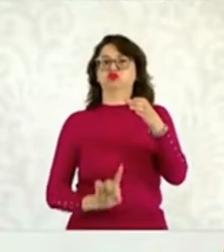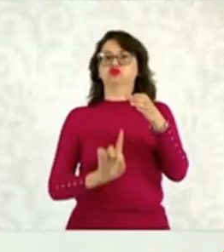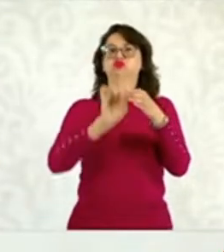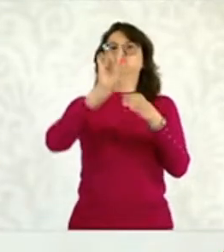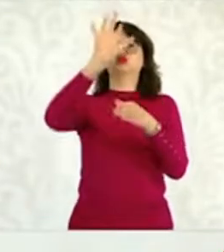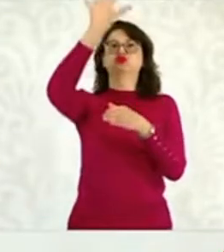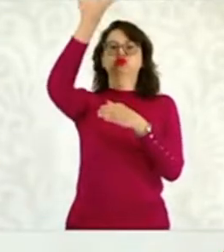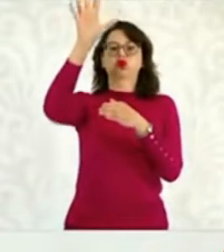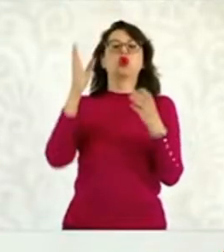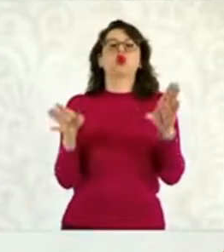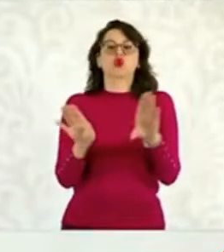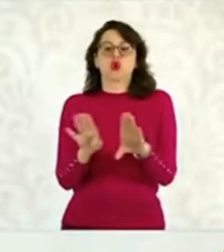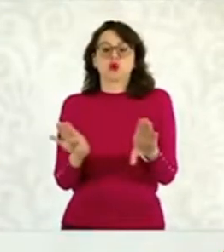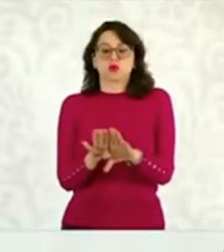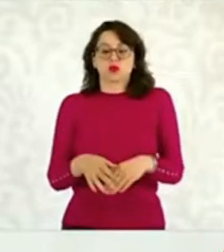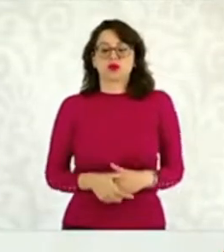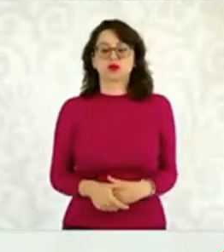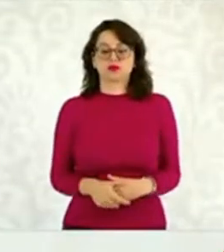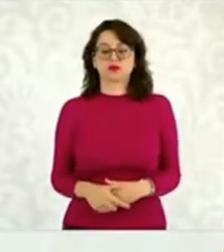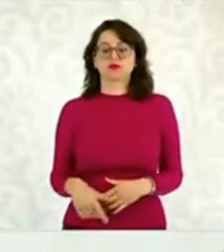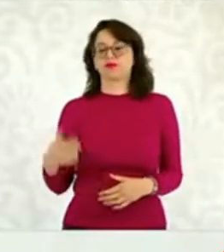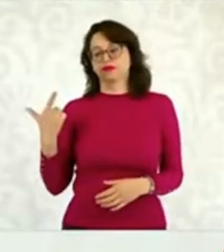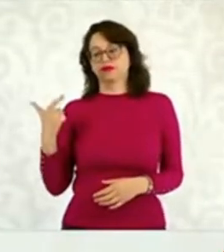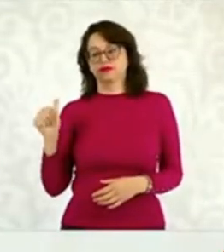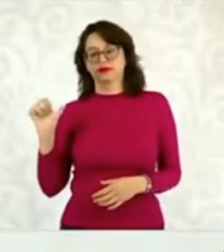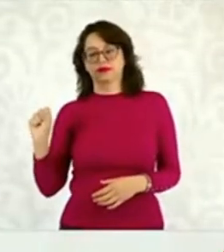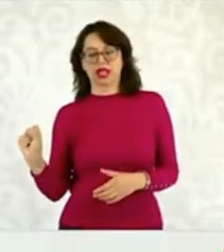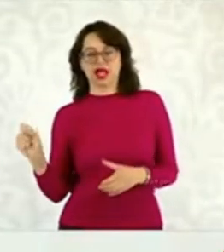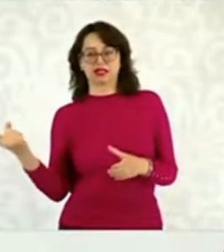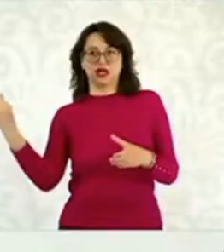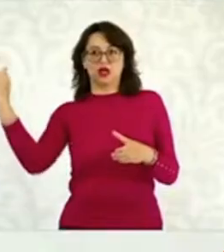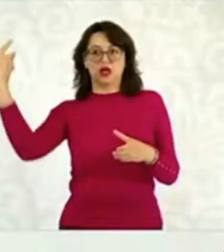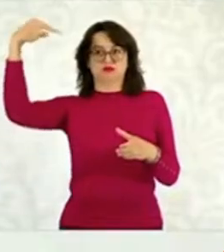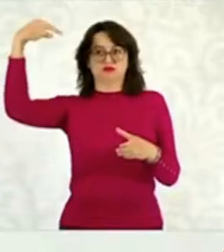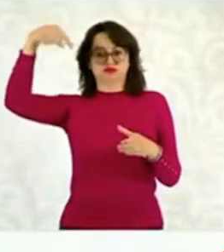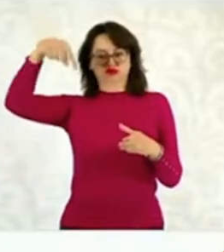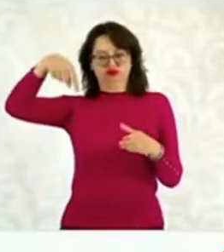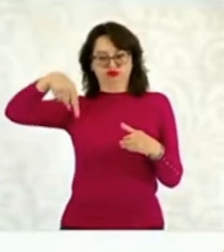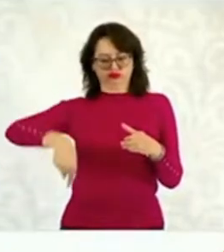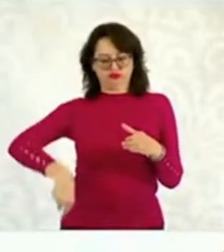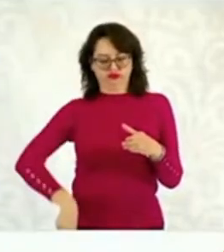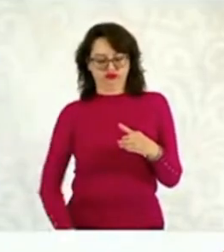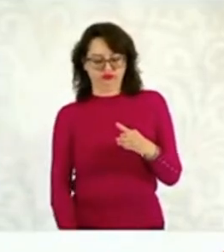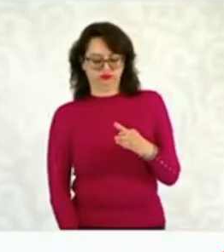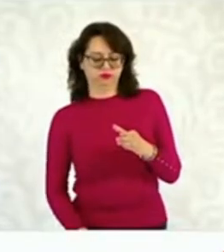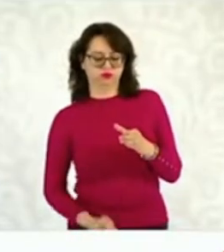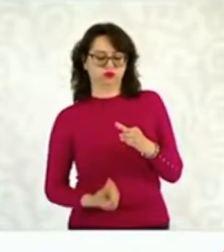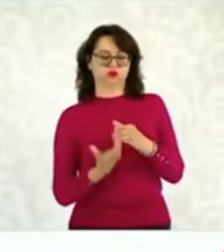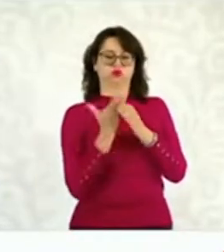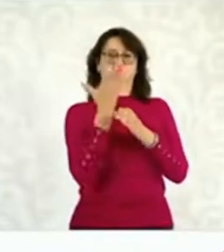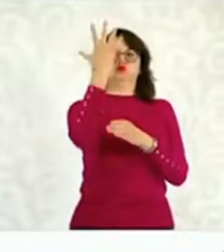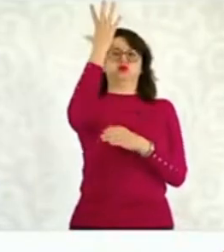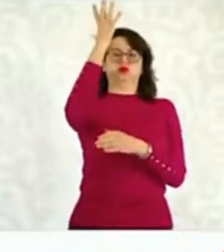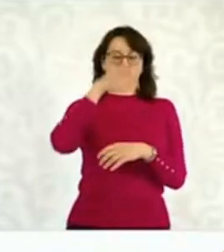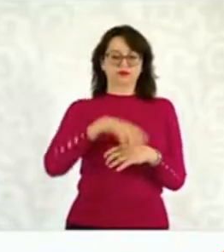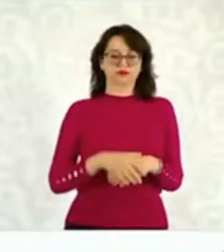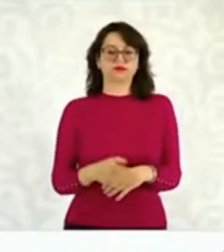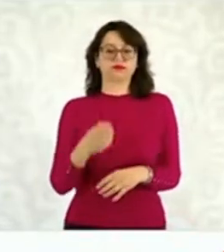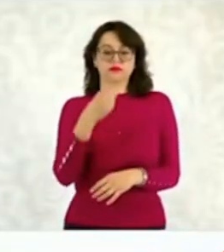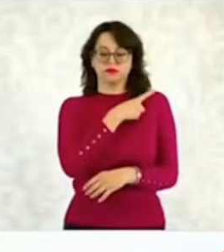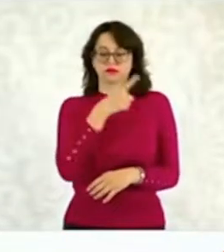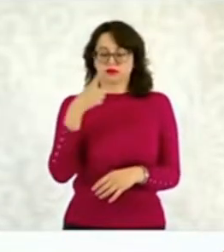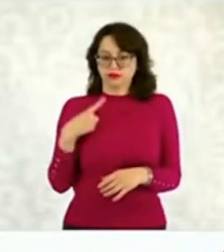Si no hay suficiente presión y se explota muy rápidamente, pues hay petróleo que se queda abajo que ya es después muy costoso